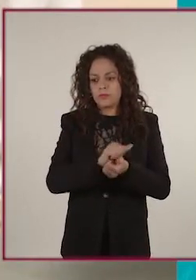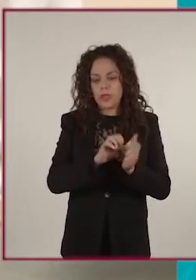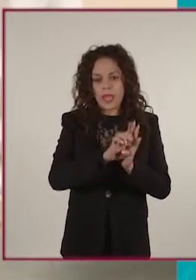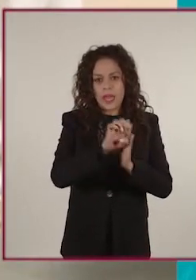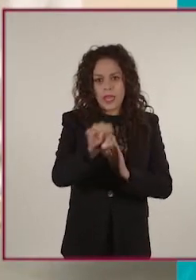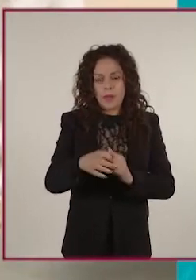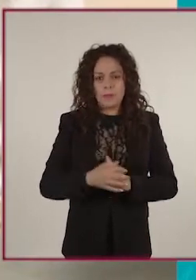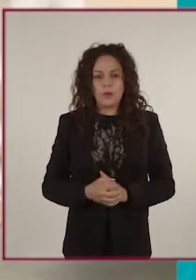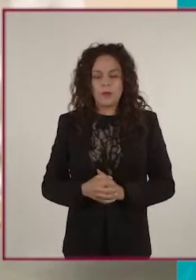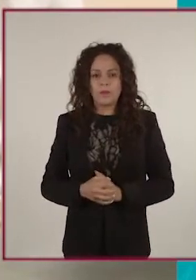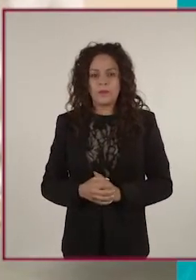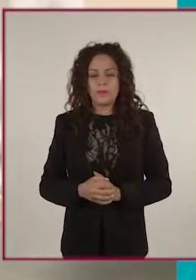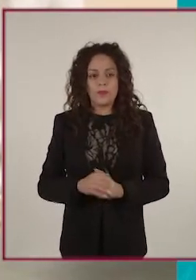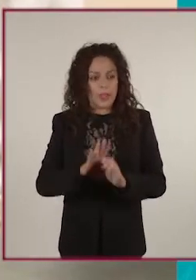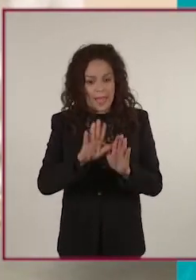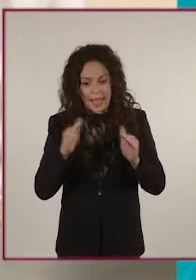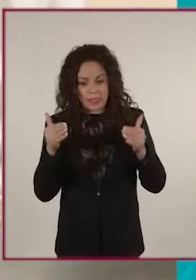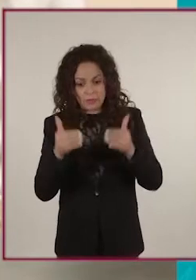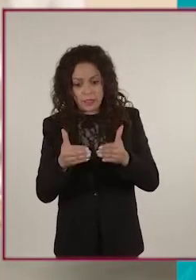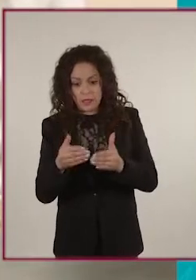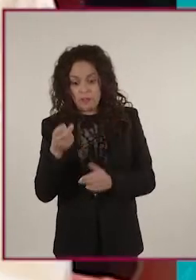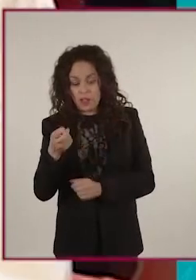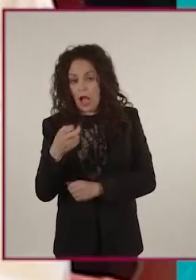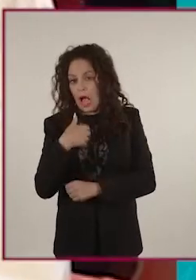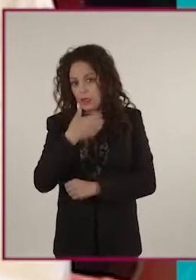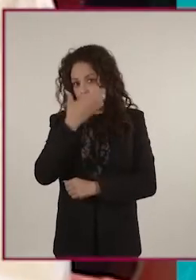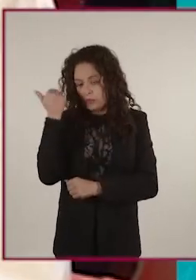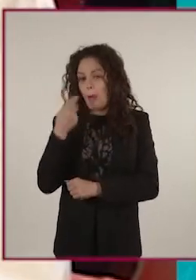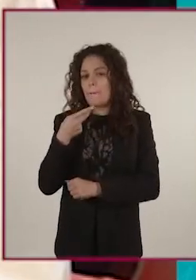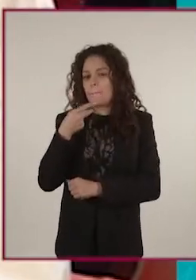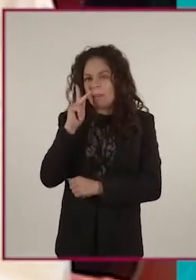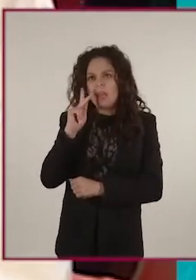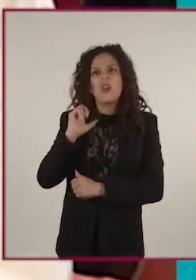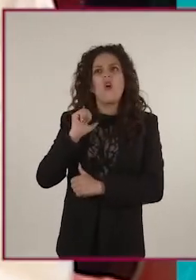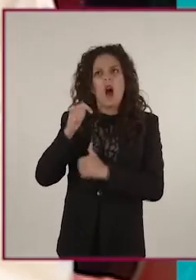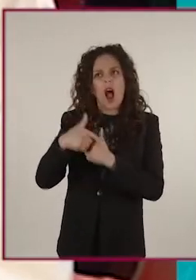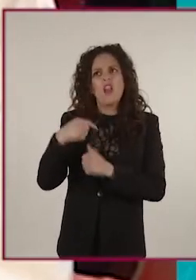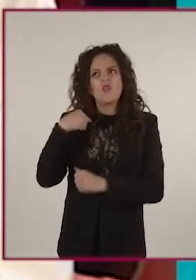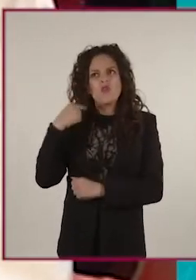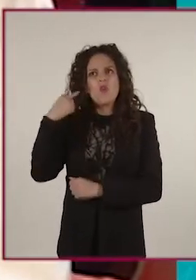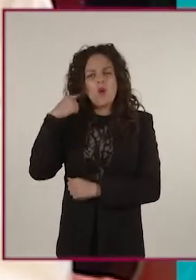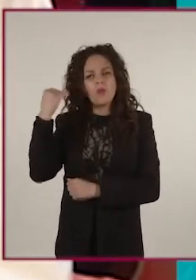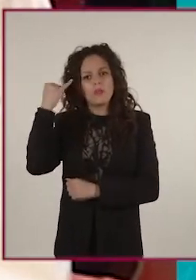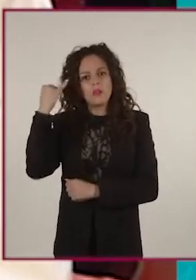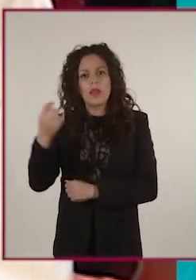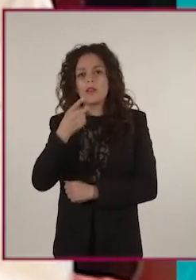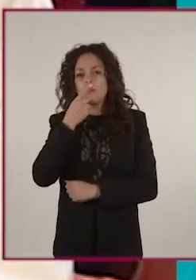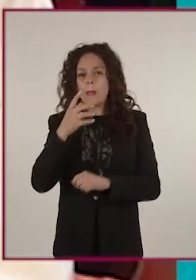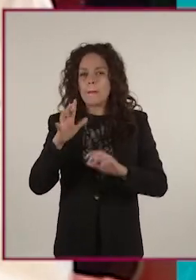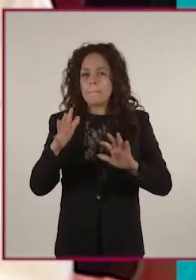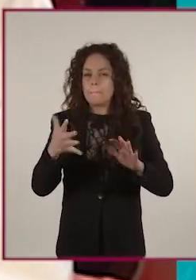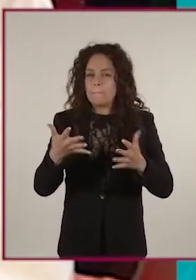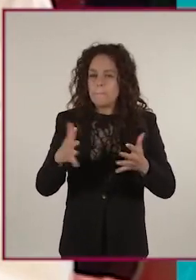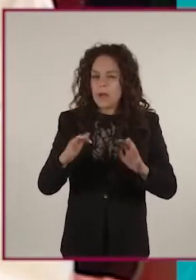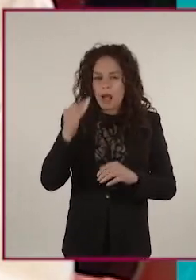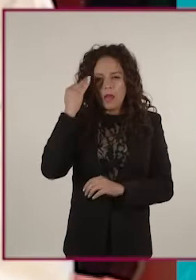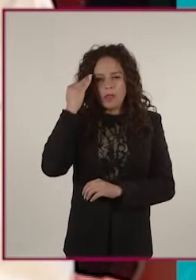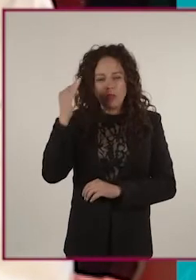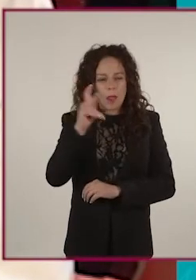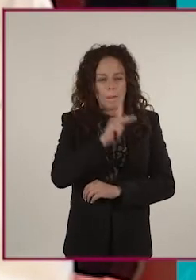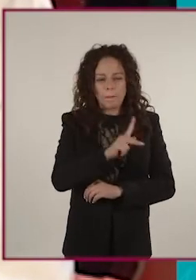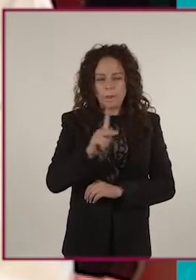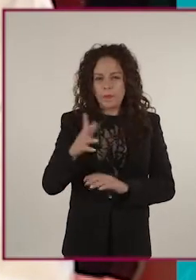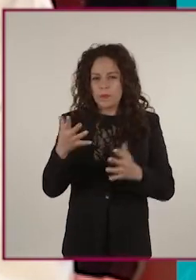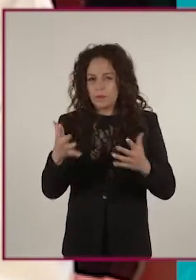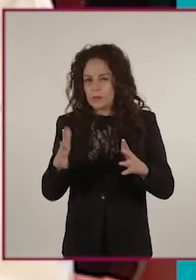Yo específicamente no he trabajado con eso, pero tengo idea de que los tiempos son similares de degradación, son similares.